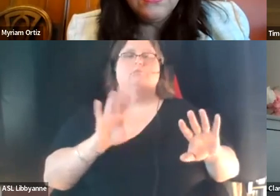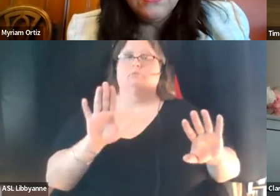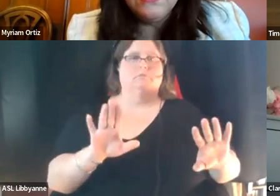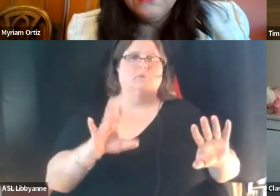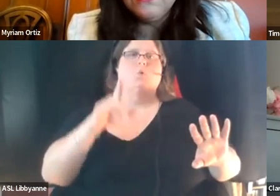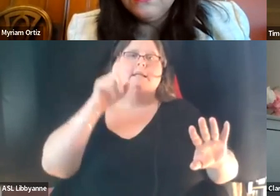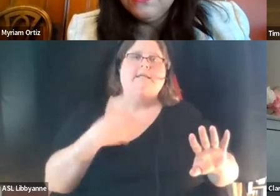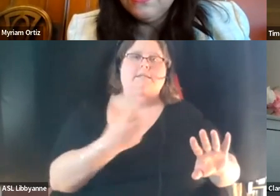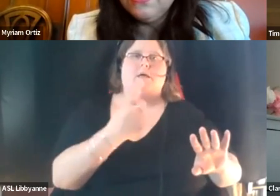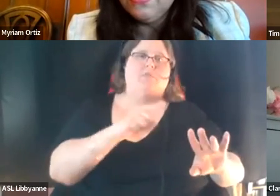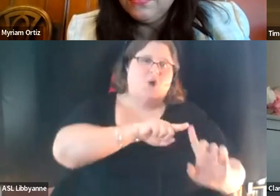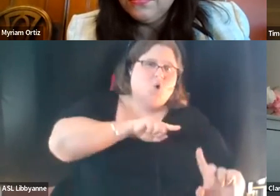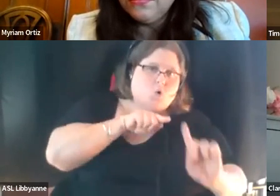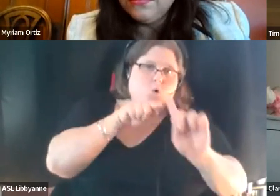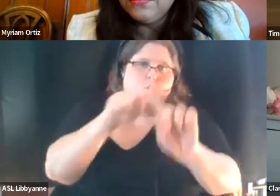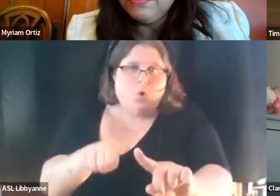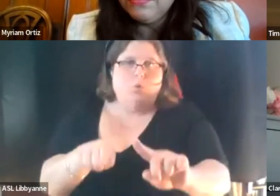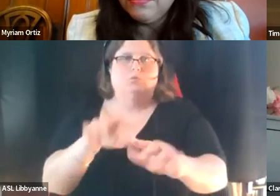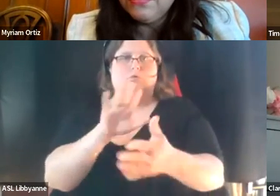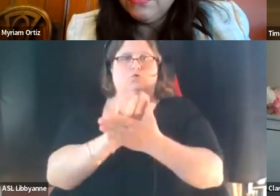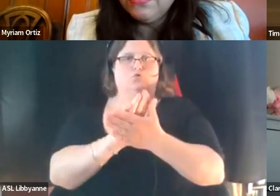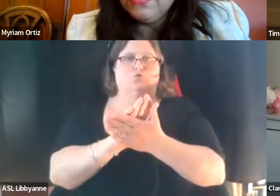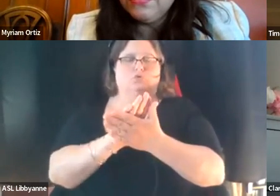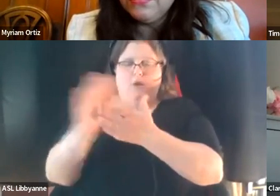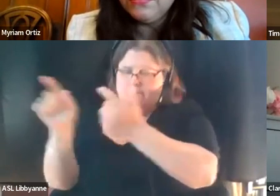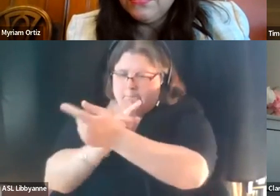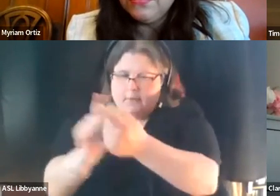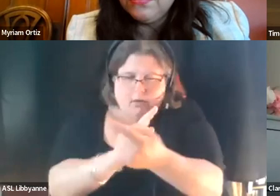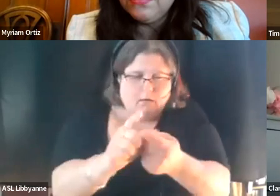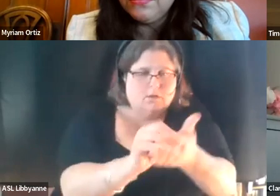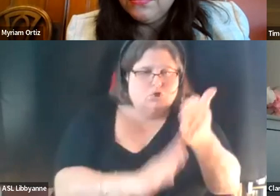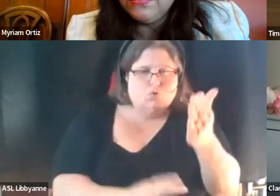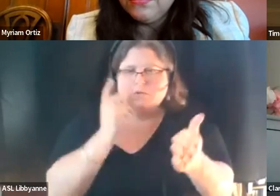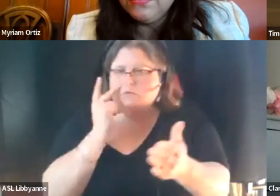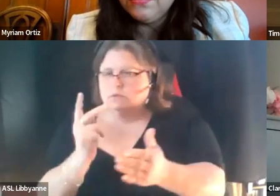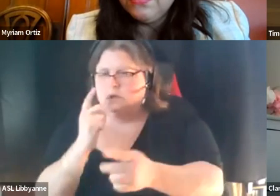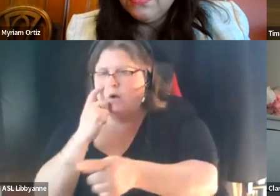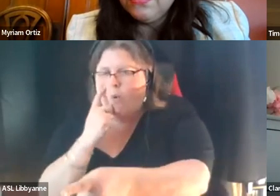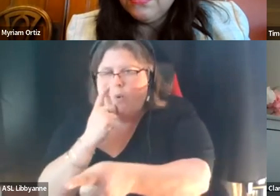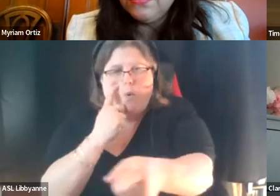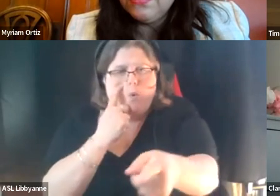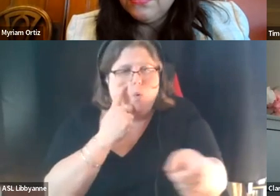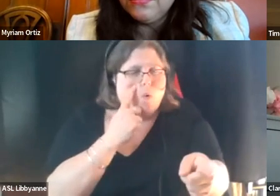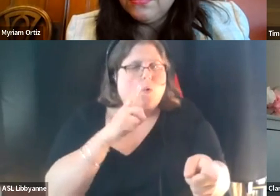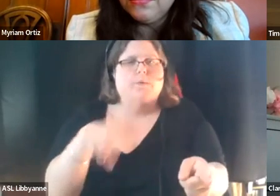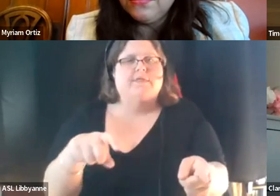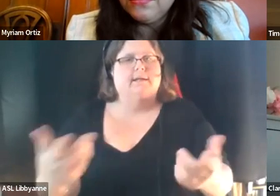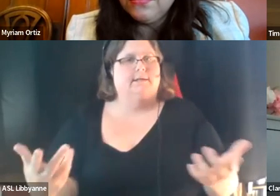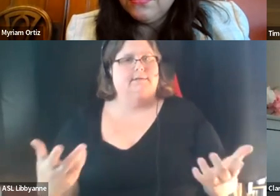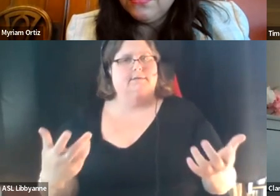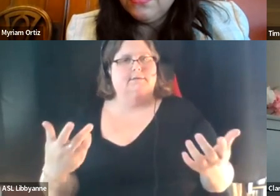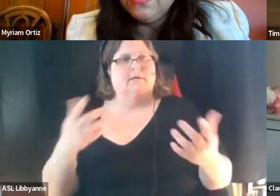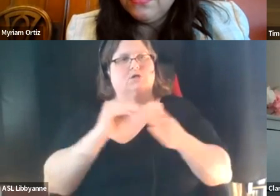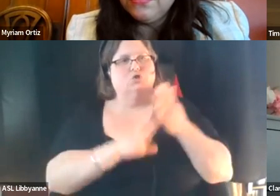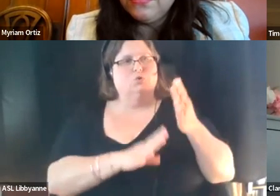estudiantes y que pueda ver con sus propios ojos la necesidad de los niños, de los padres, de los maestros, porque yo he vivido en